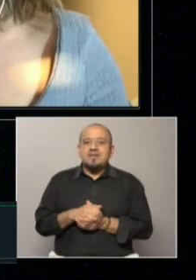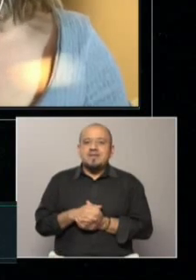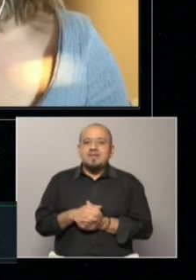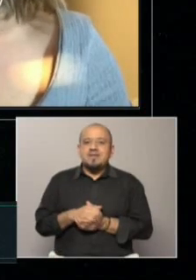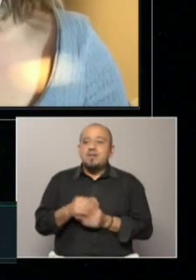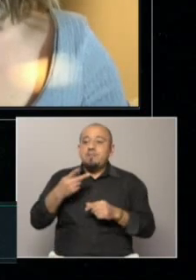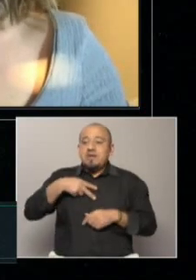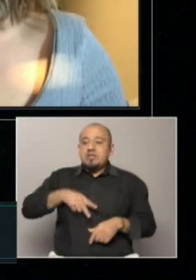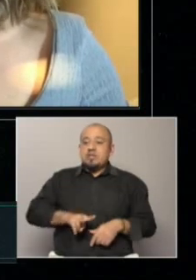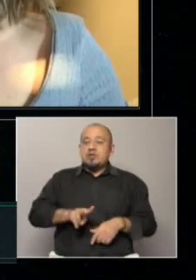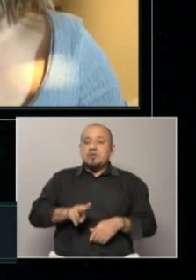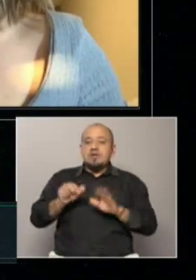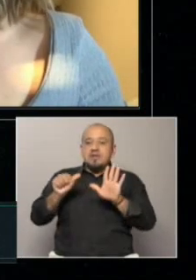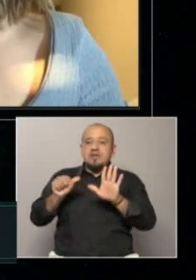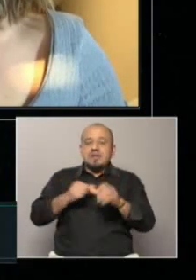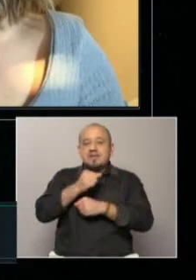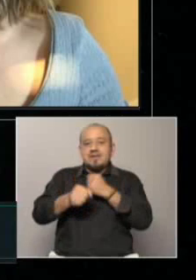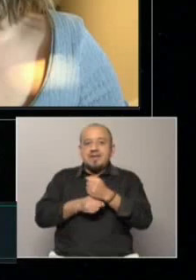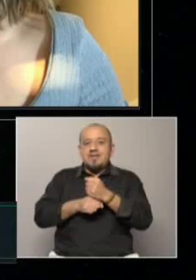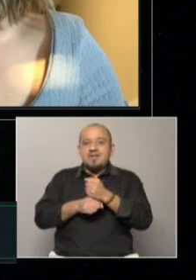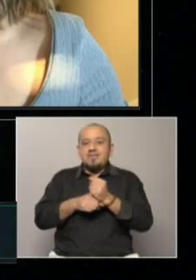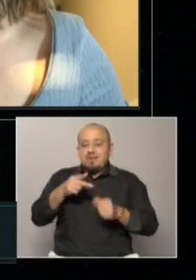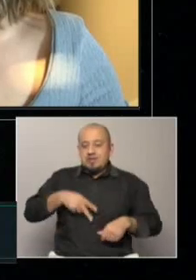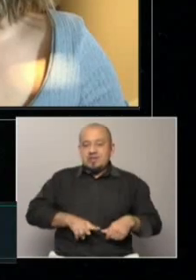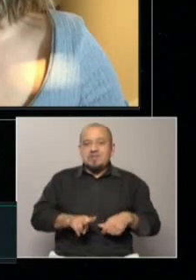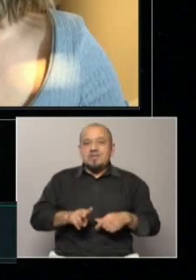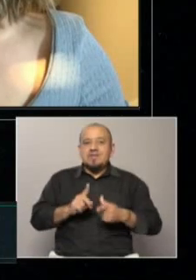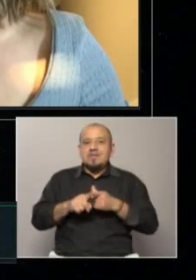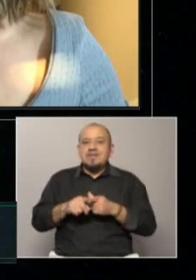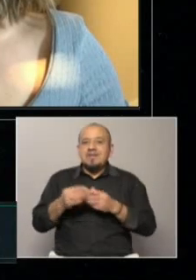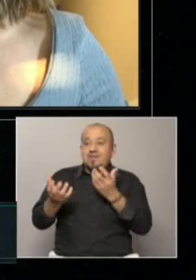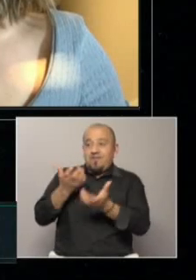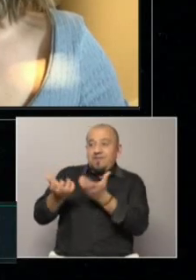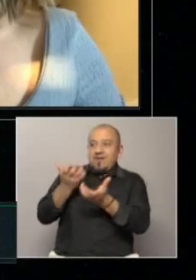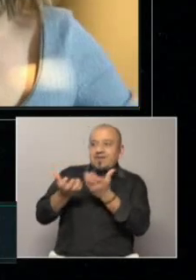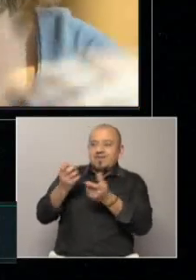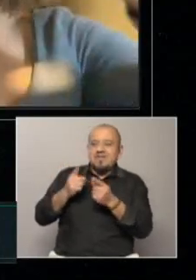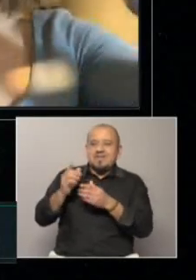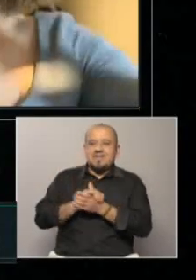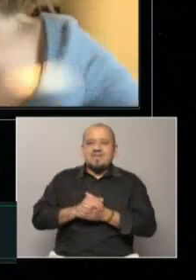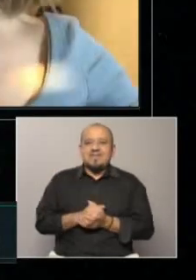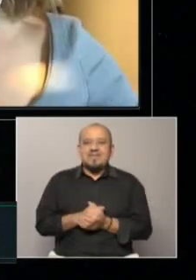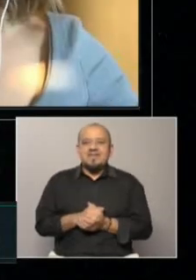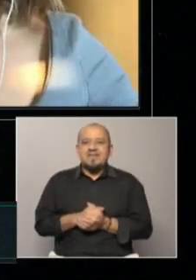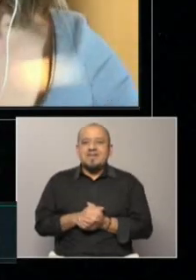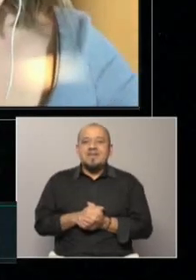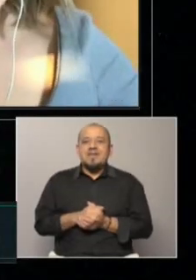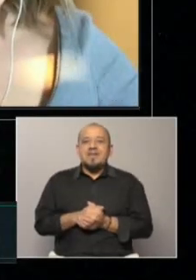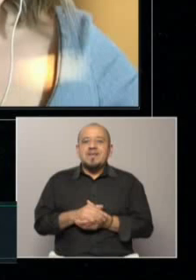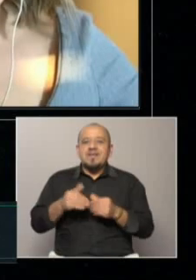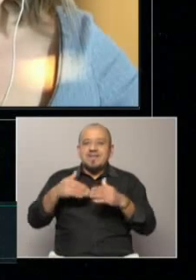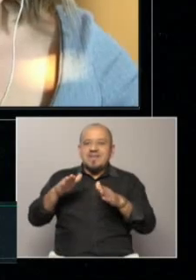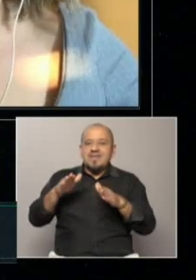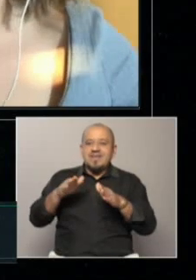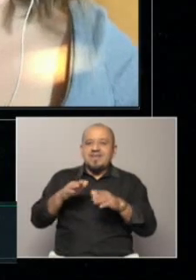Tengo mellizos que cumplen 6 ahora. No. Perfecto. Tenés 2 cuartos prendidos fuego. Andá a revisar porque ya está todo mal. No, le dejé helado,